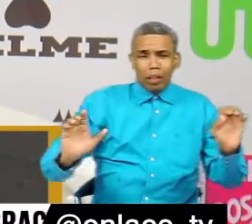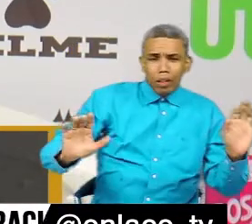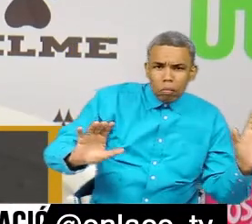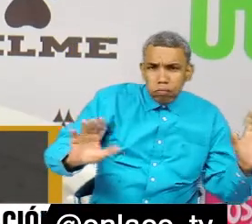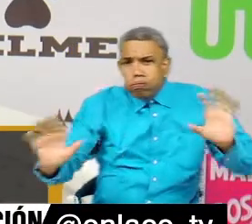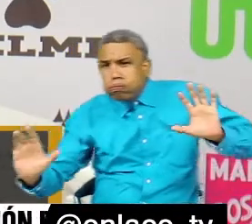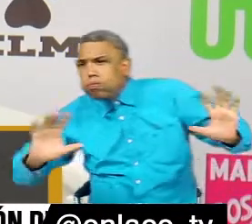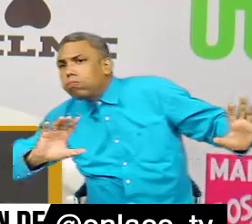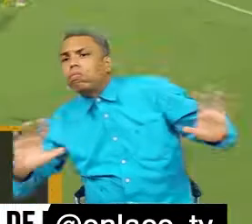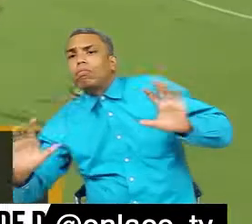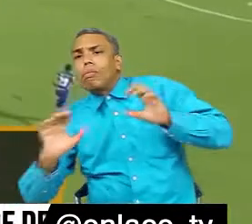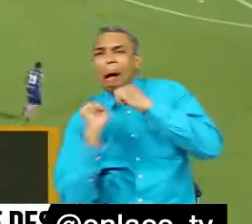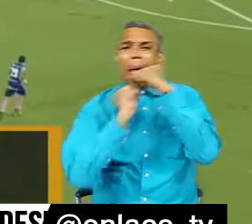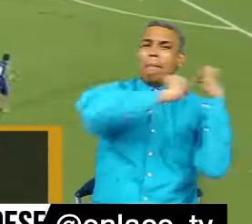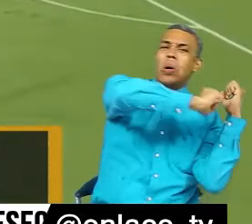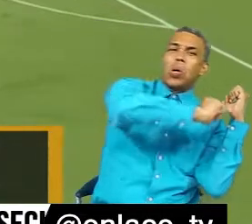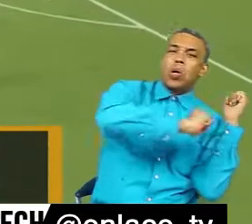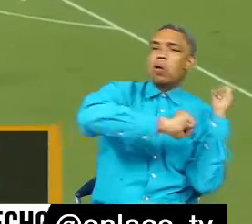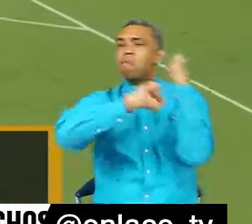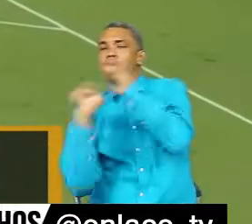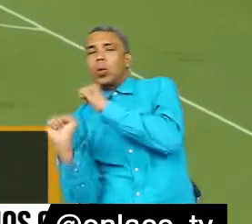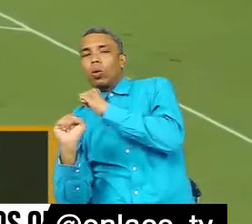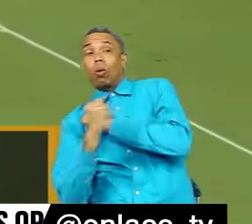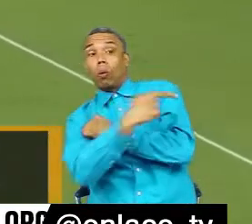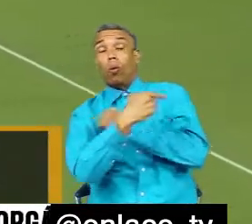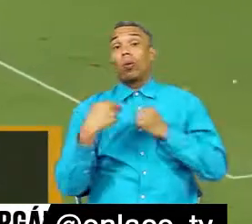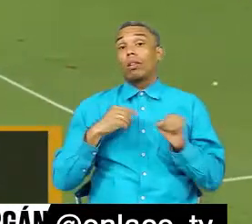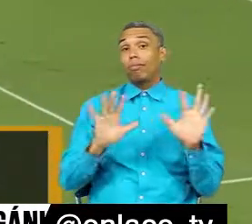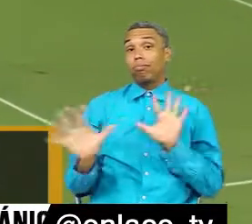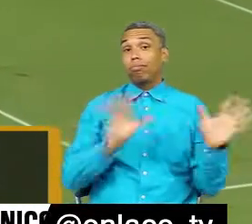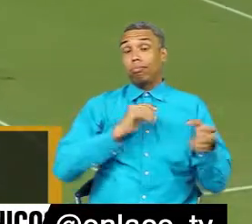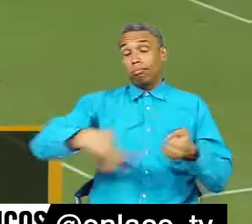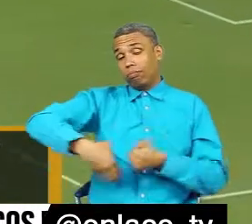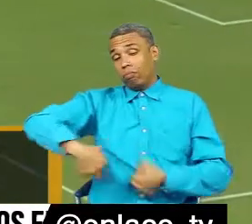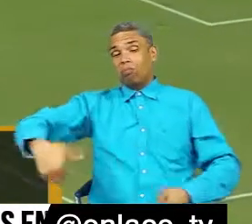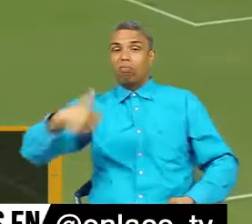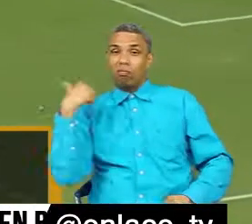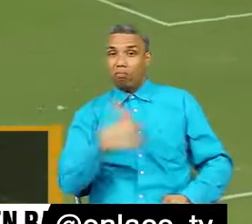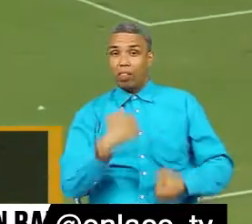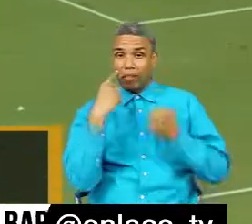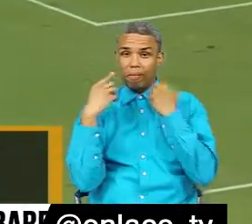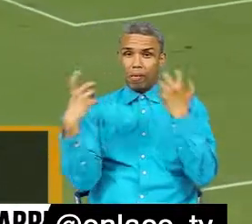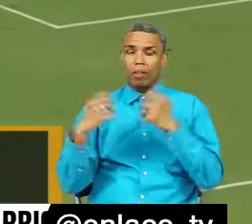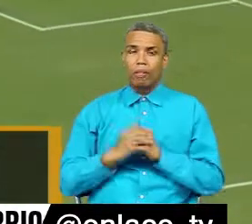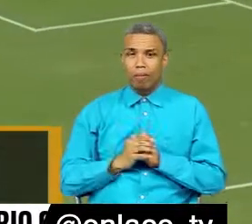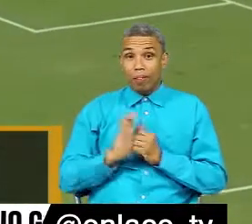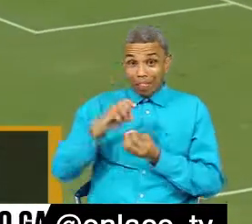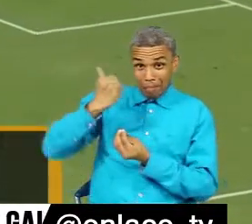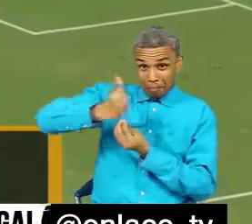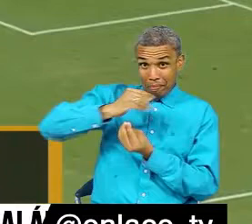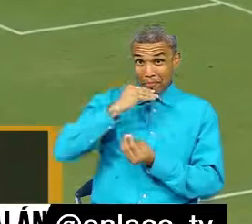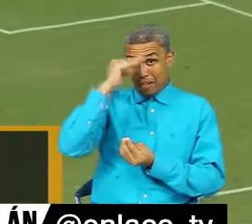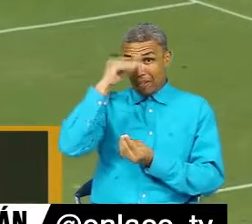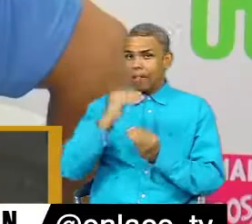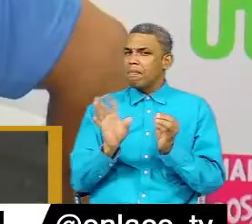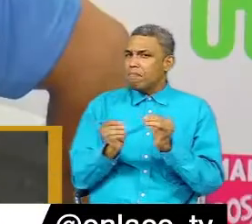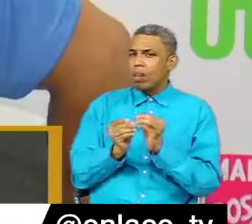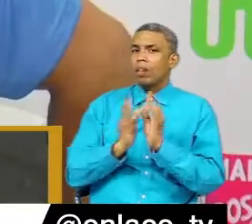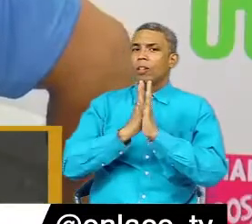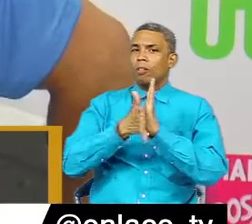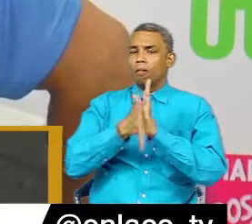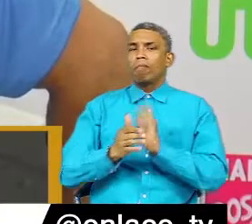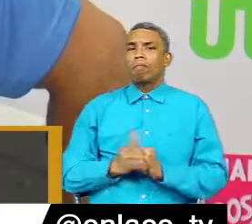que saca un balón se lesiona. A pesar del resultado como visitante ante Alianza Petrolera, Álvarez aseguró lo siguiente. Somos un